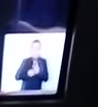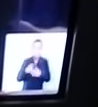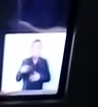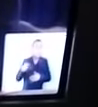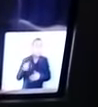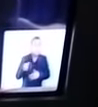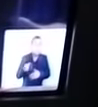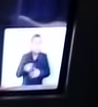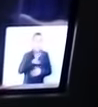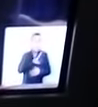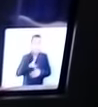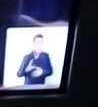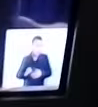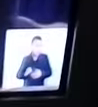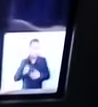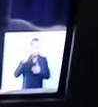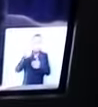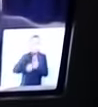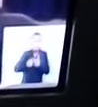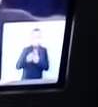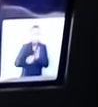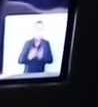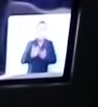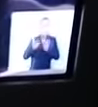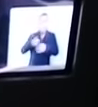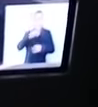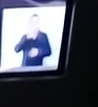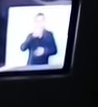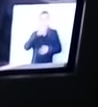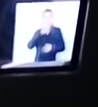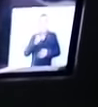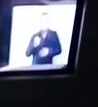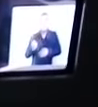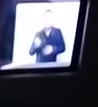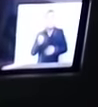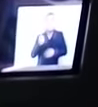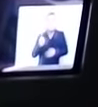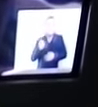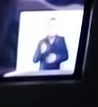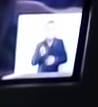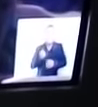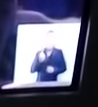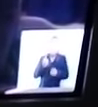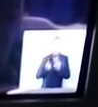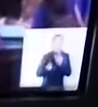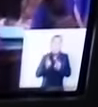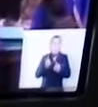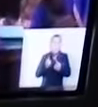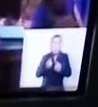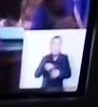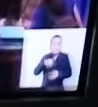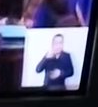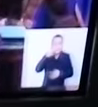de este país. Bueno, hay unos puntos importantes al respecto y es el escenario